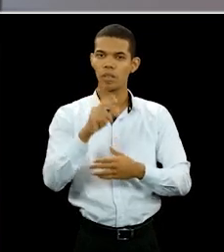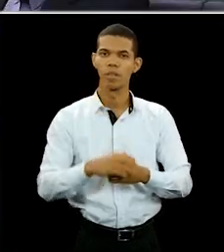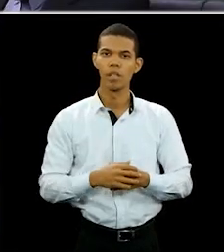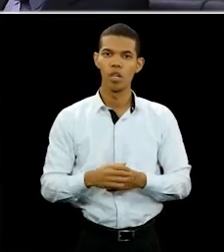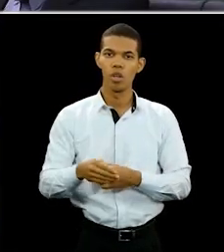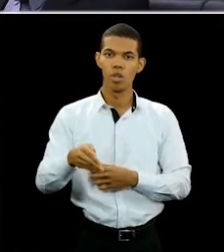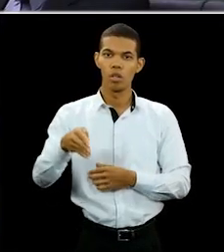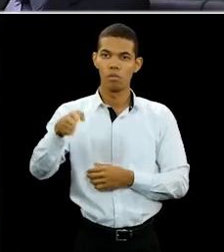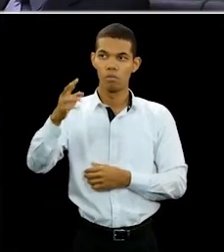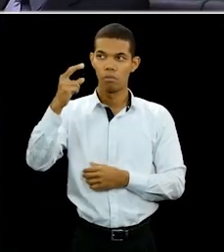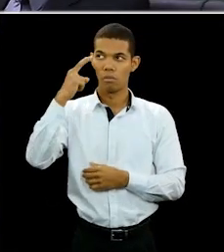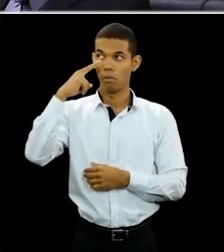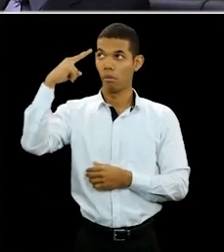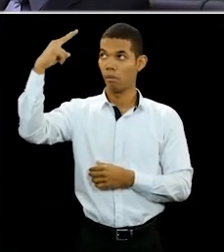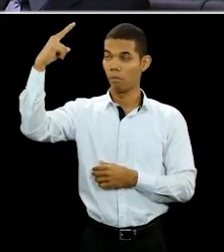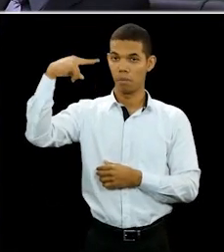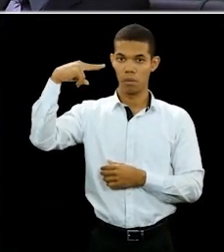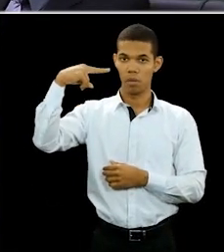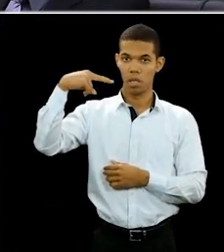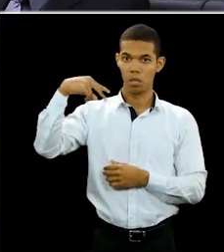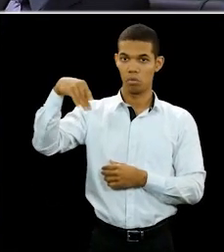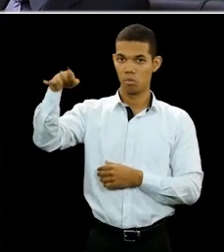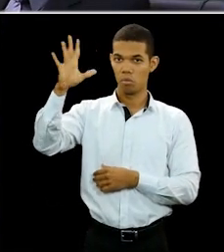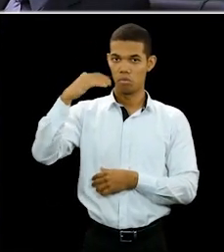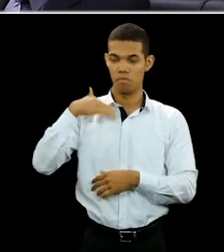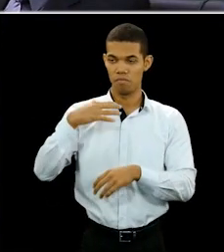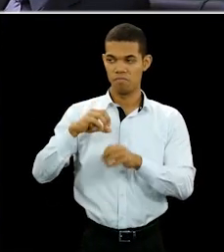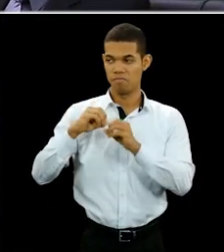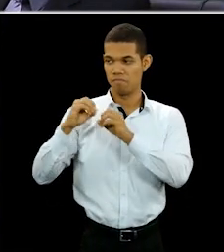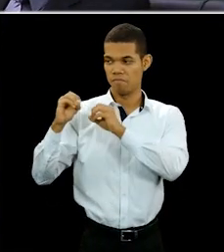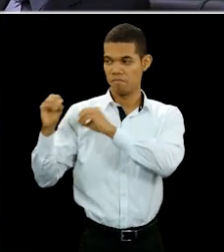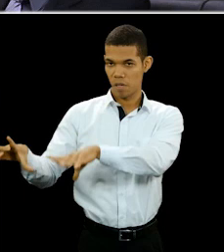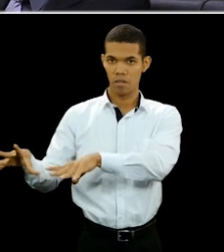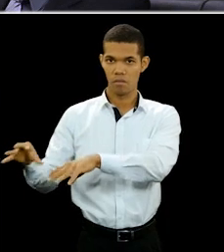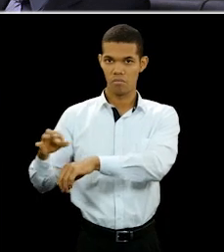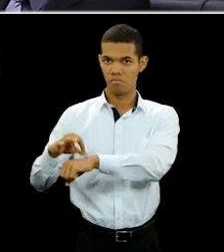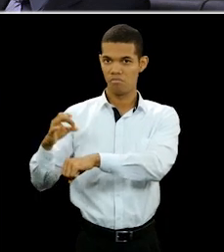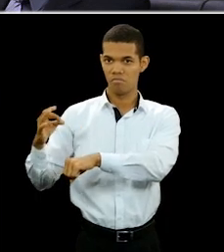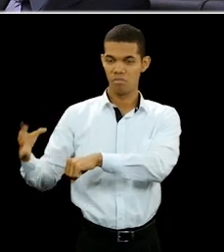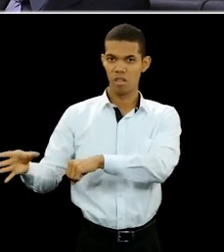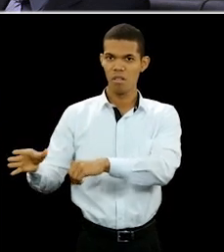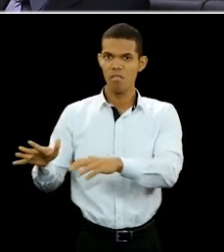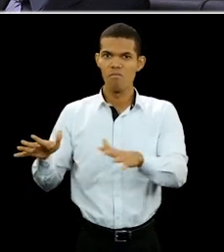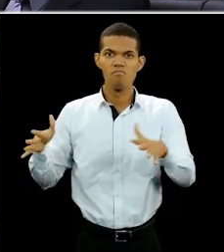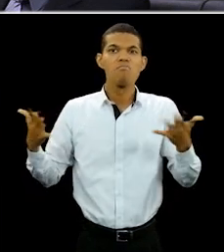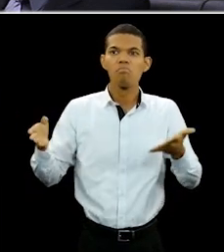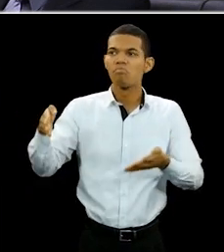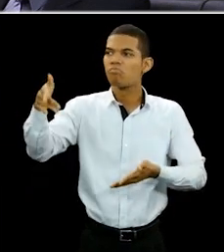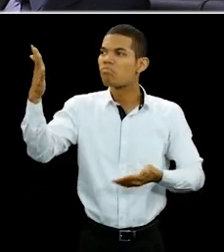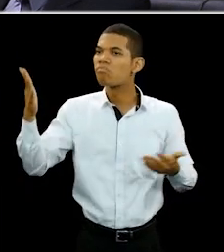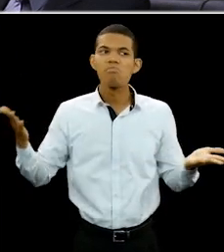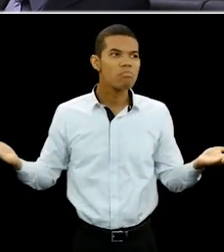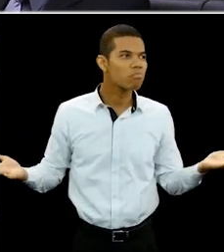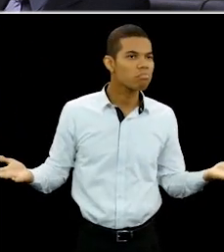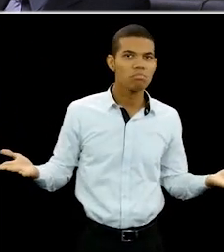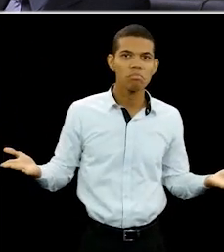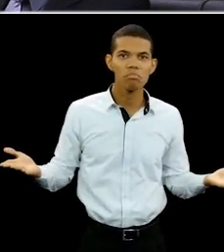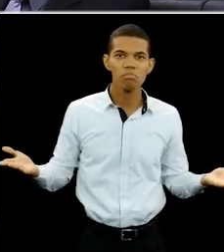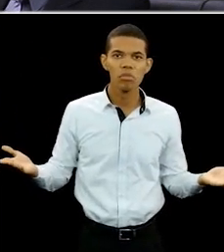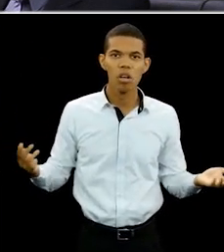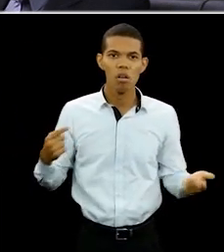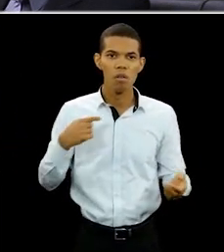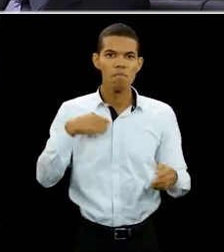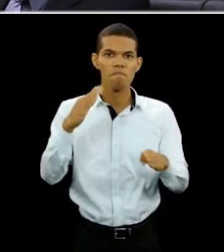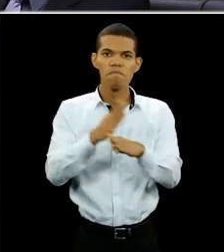Dios Qué nos ha abandonado Dónde está Dios no está con nosotros y este es el gran desafío que tenía